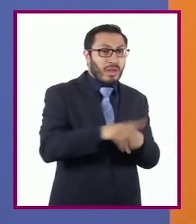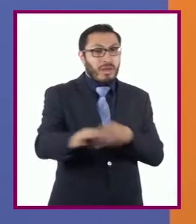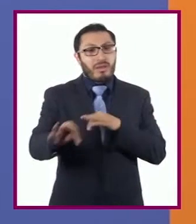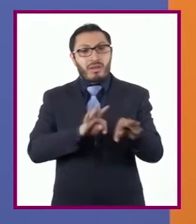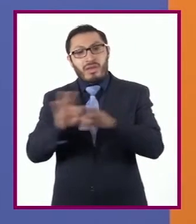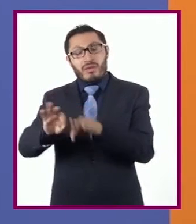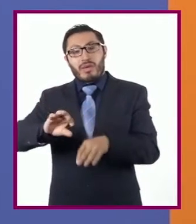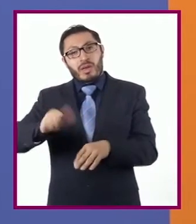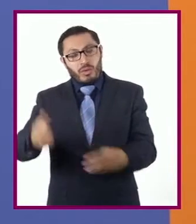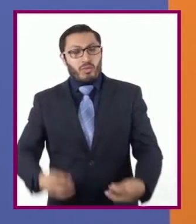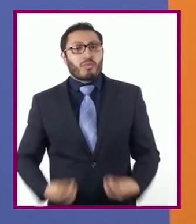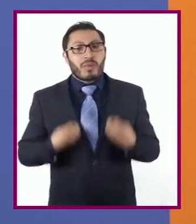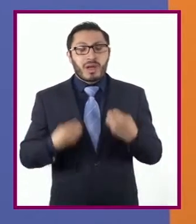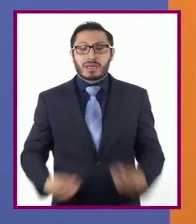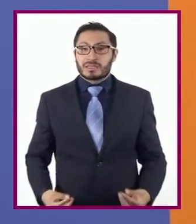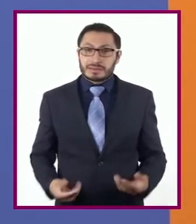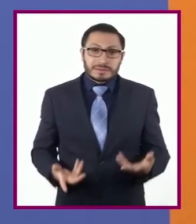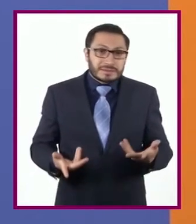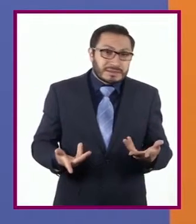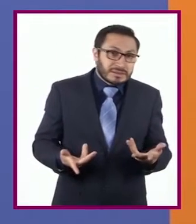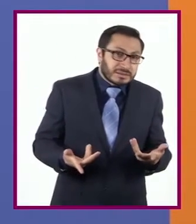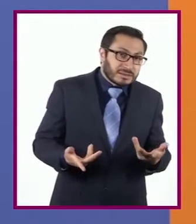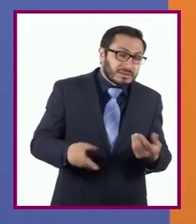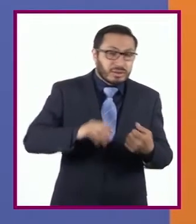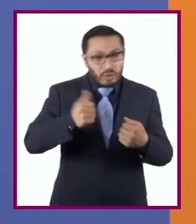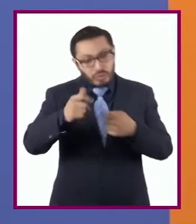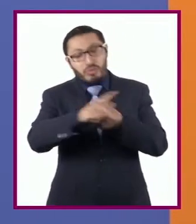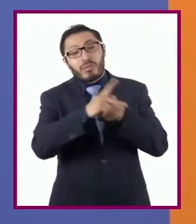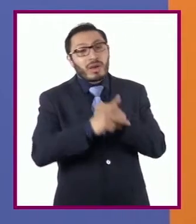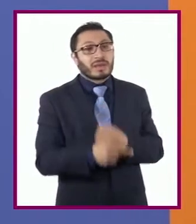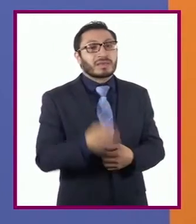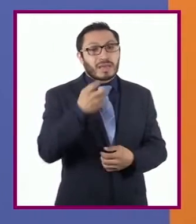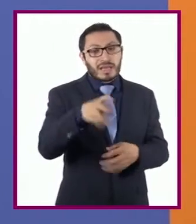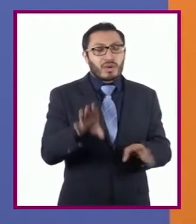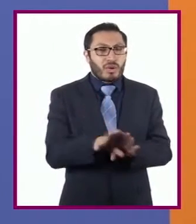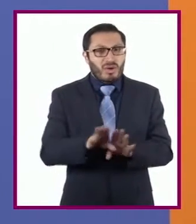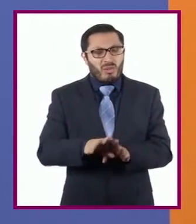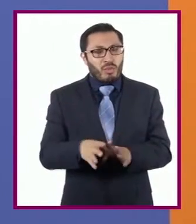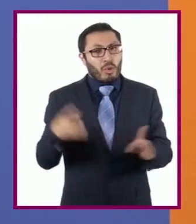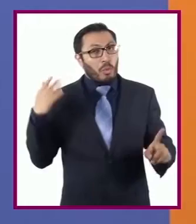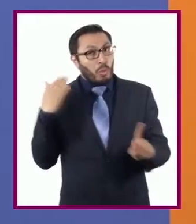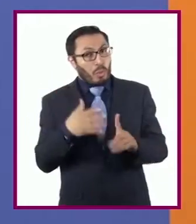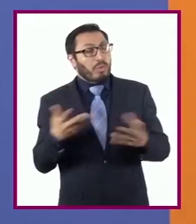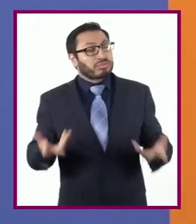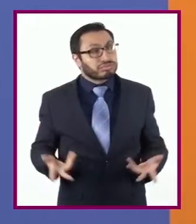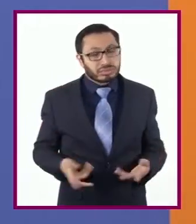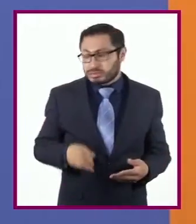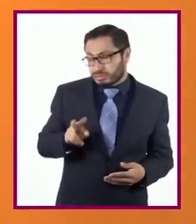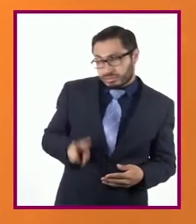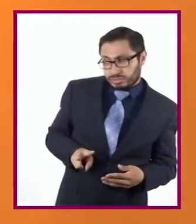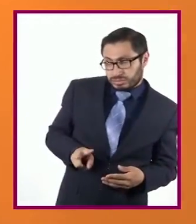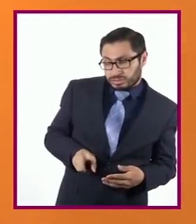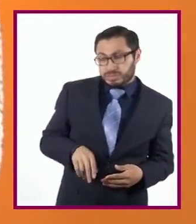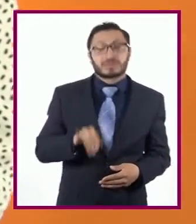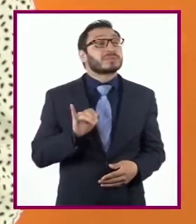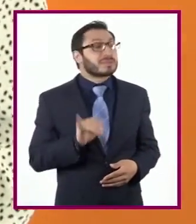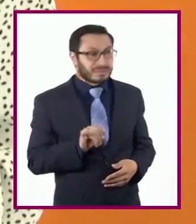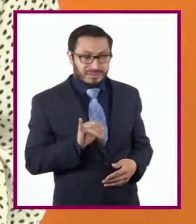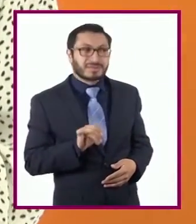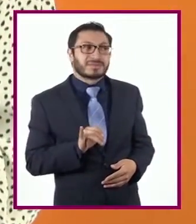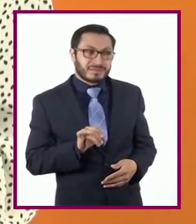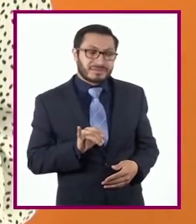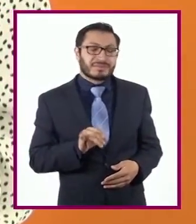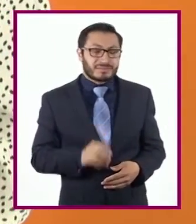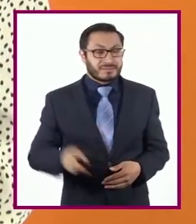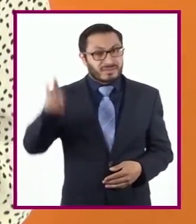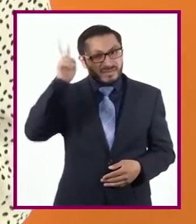en otro país. ¿Podría decirse que esto es una aspiración? ¿Es así, doctora? Sí, así es.